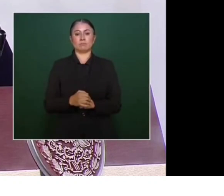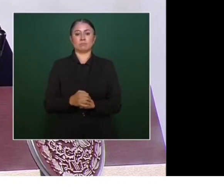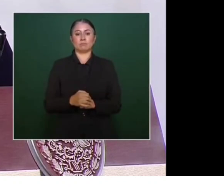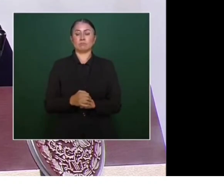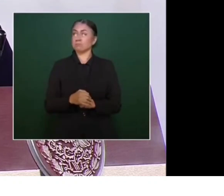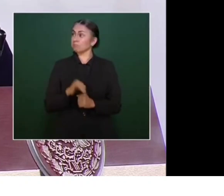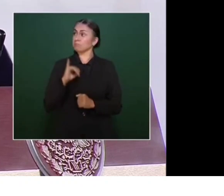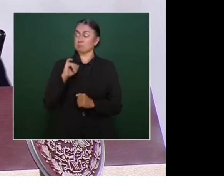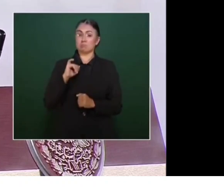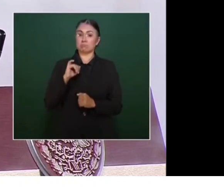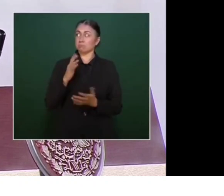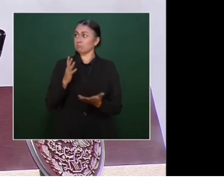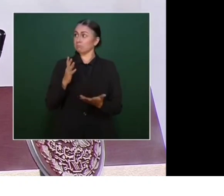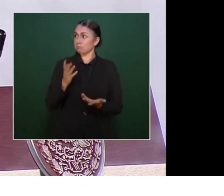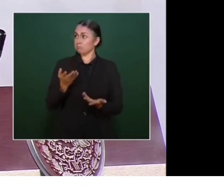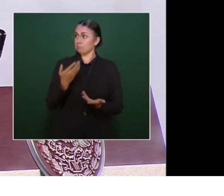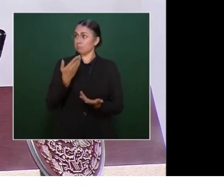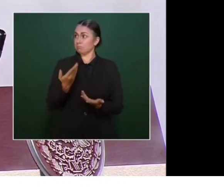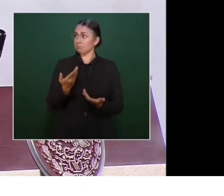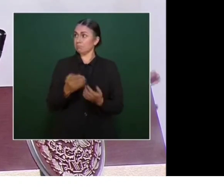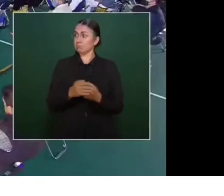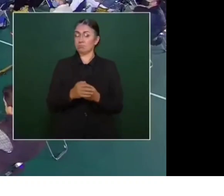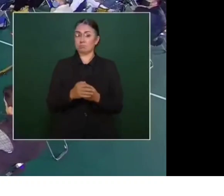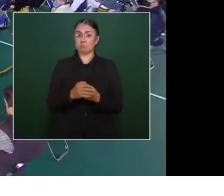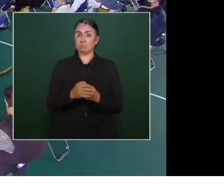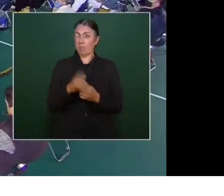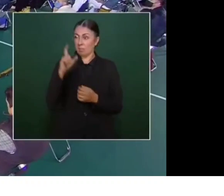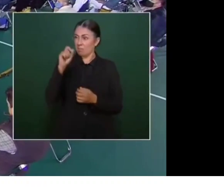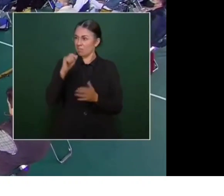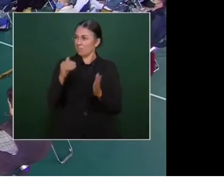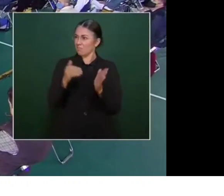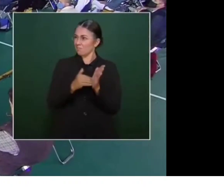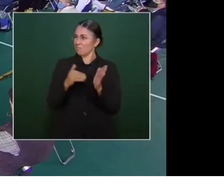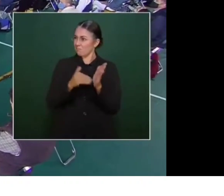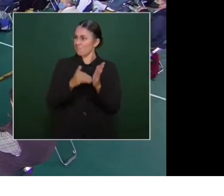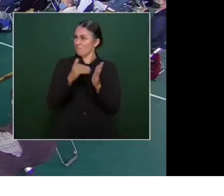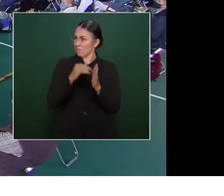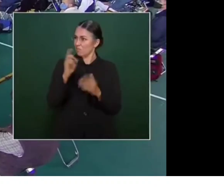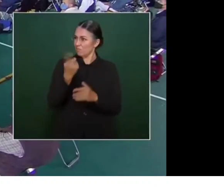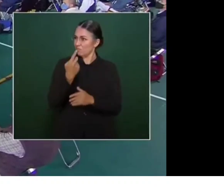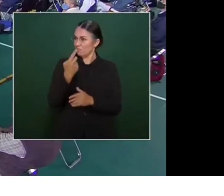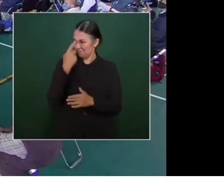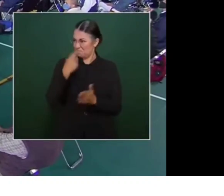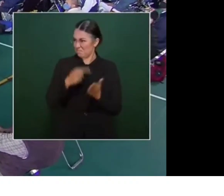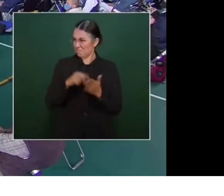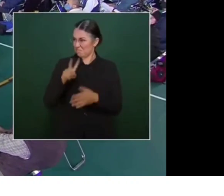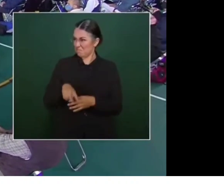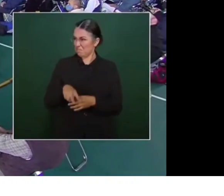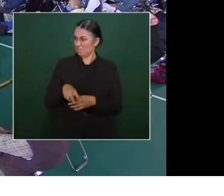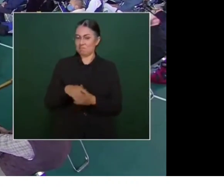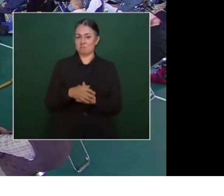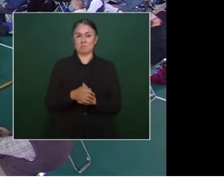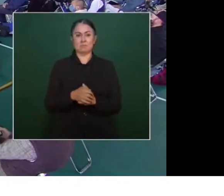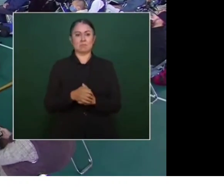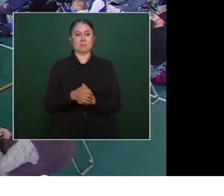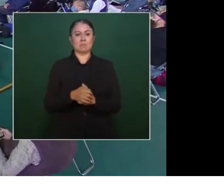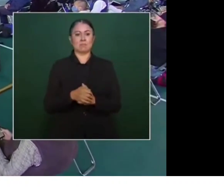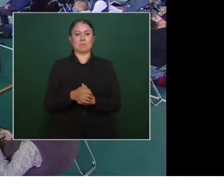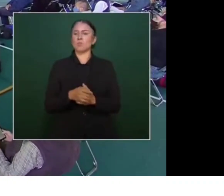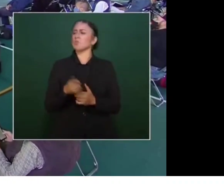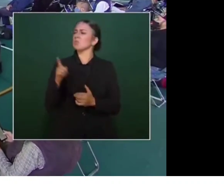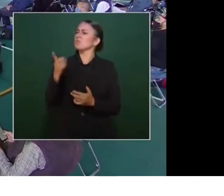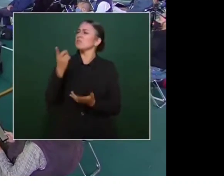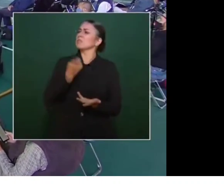sí va a llegar a los 20 mil millones. ¿Cuánto dice usted? 600 millones de dólares. Pero usted